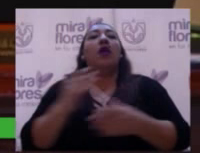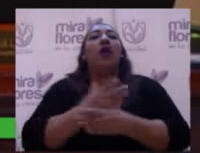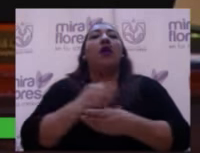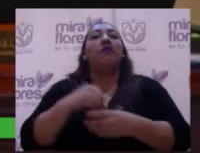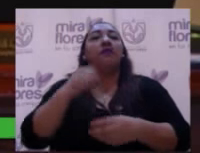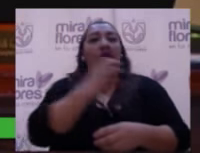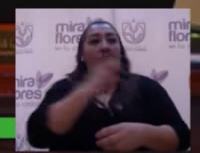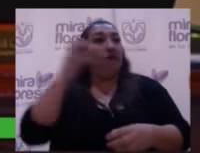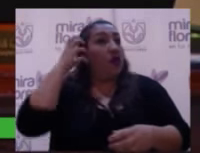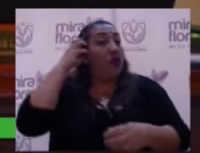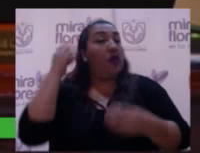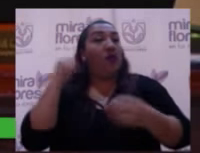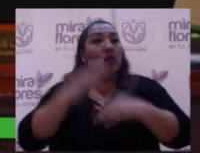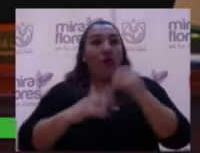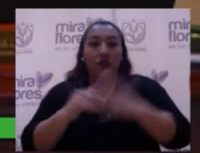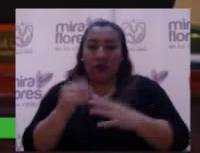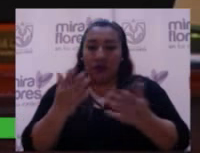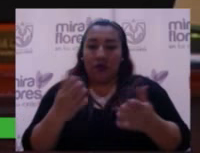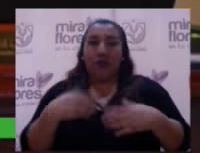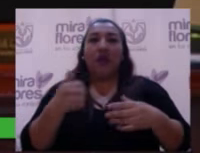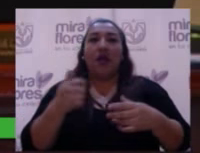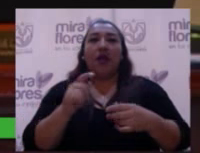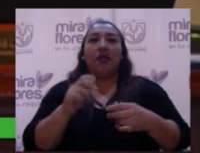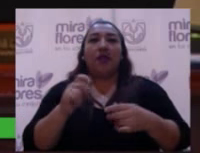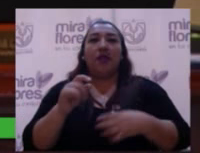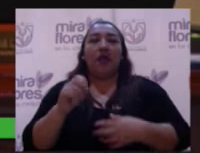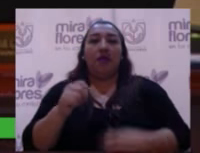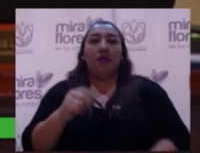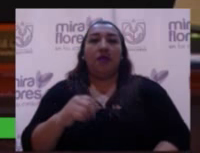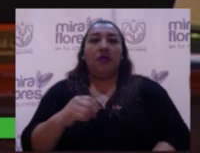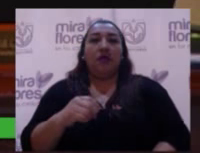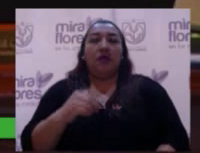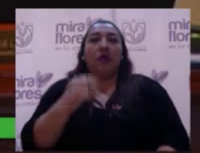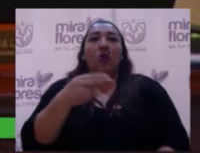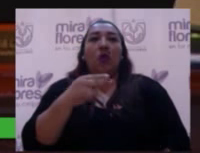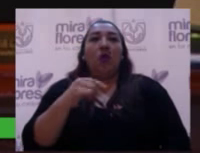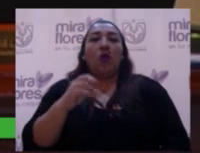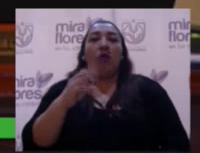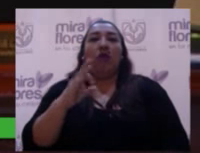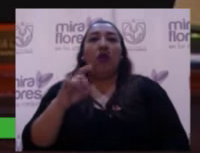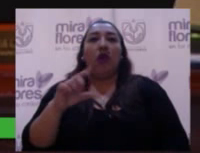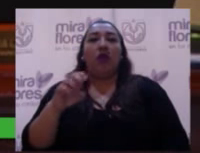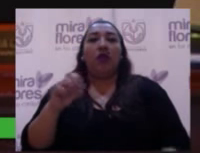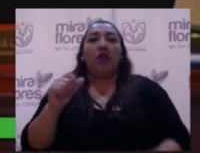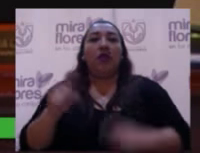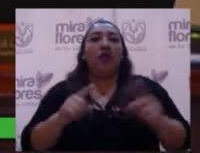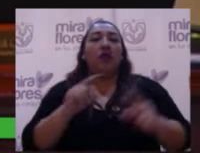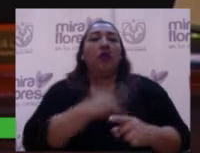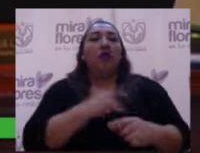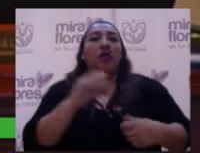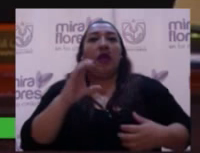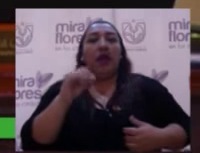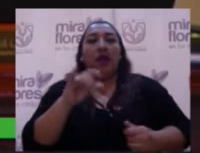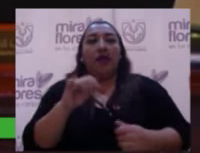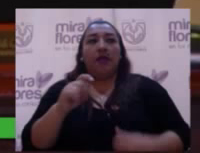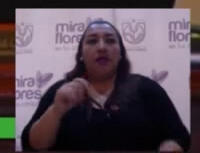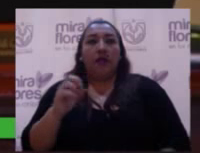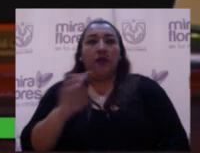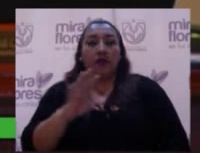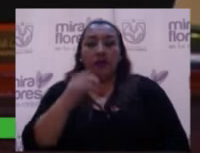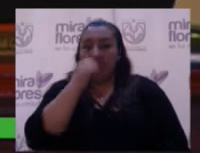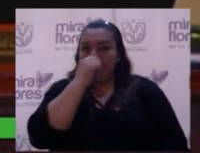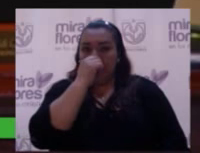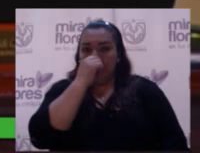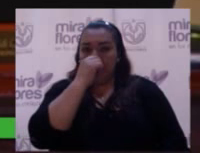su construcción como distrito STEAM, atentamente, Hugo Flores Liñán, director de la Universidad Cayetano Heredia. Es todo,